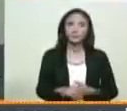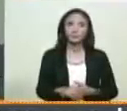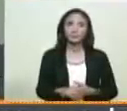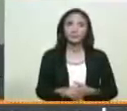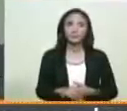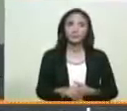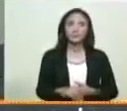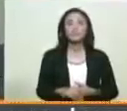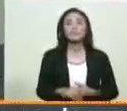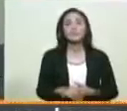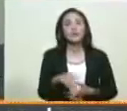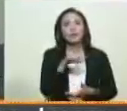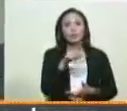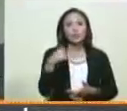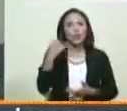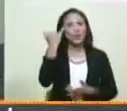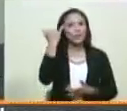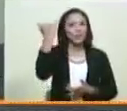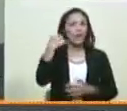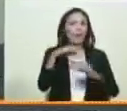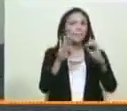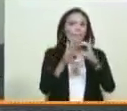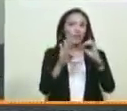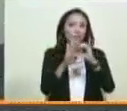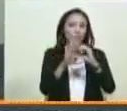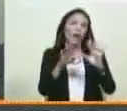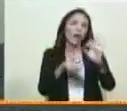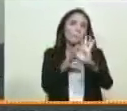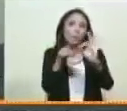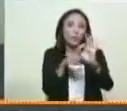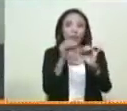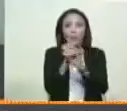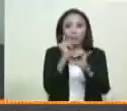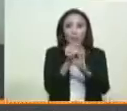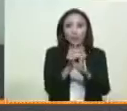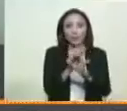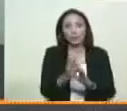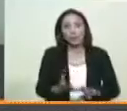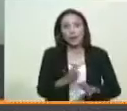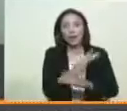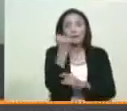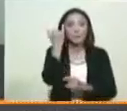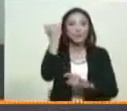Ustedes saben que yo creé el Petro como moneda, criptomoneda de divisa.